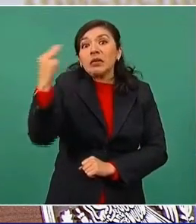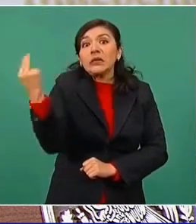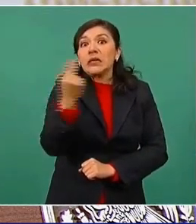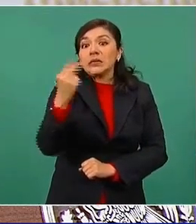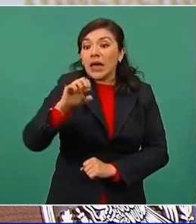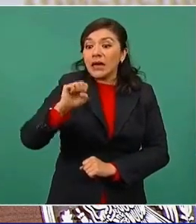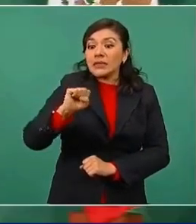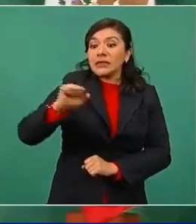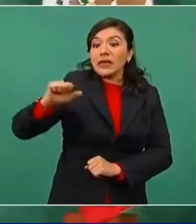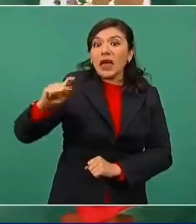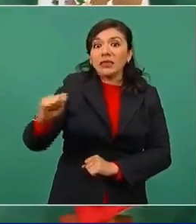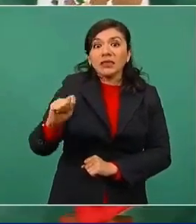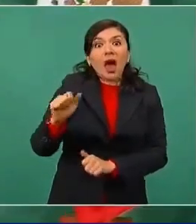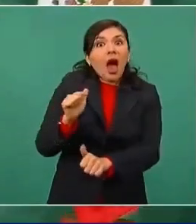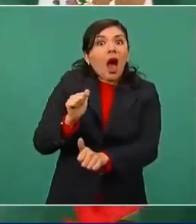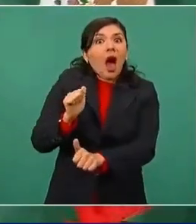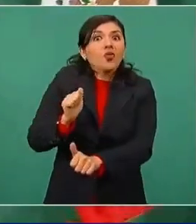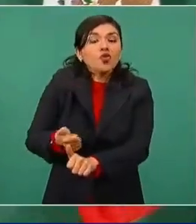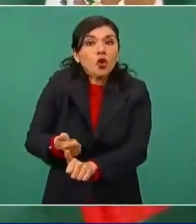para que